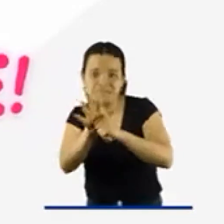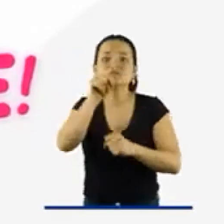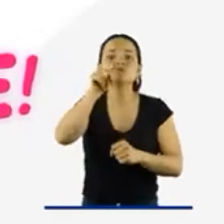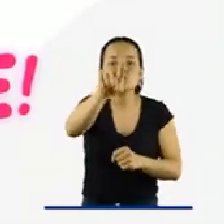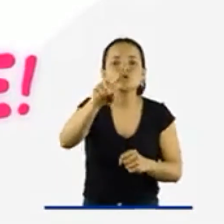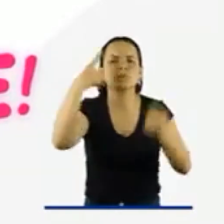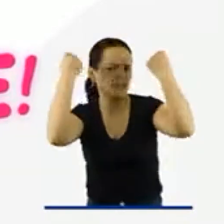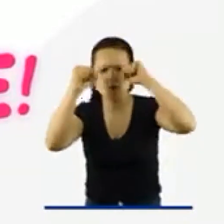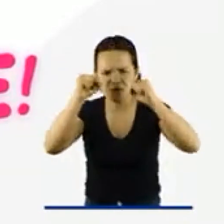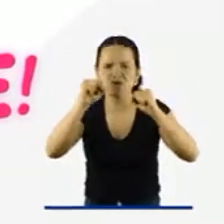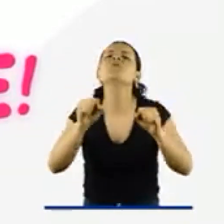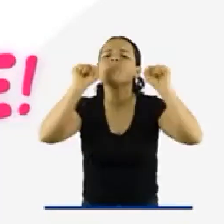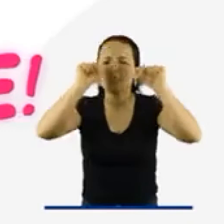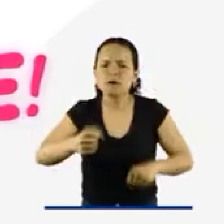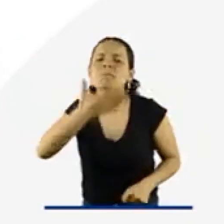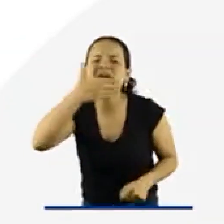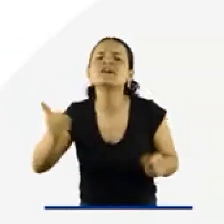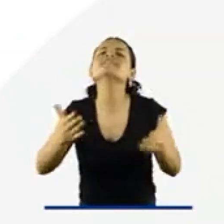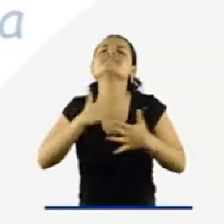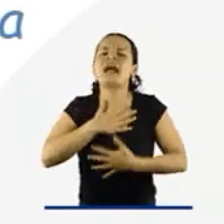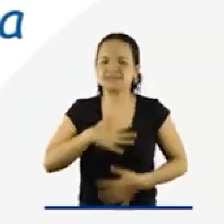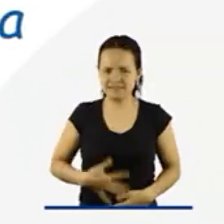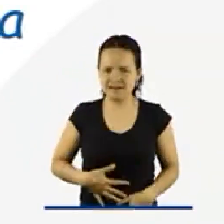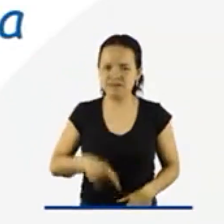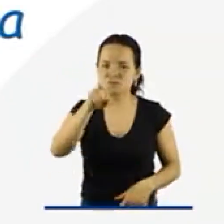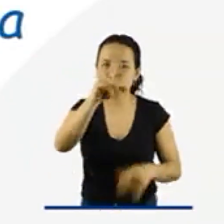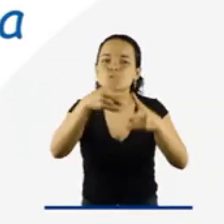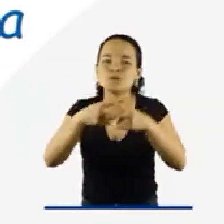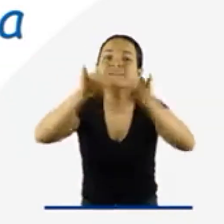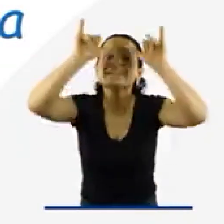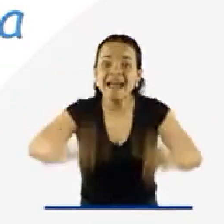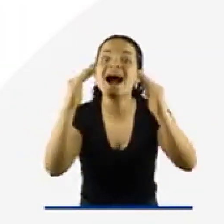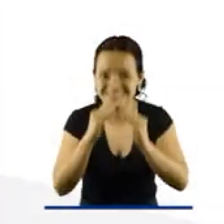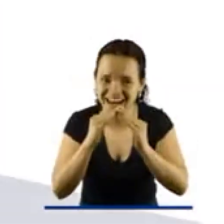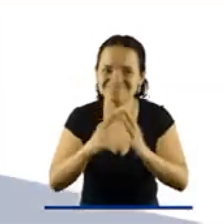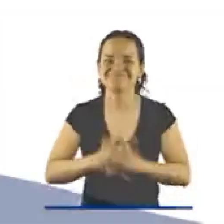coronavirus, no te alarmes. Mejor cuídate y quédate en casa.